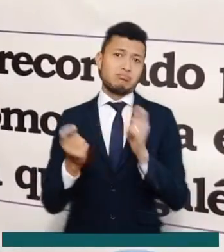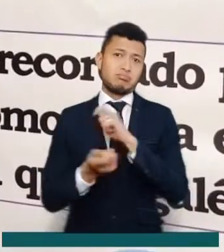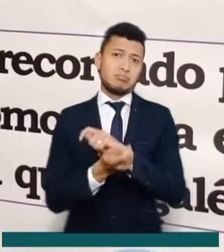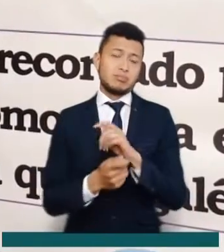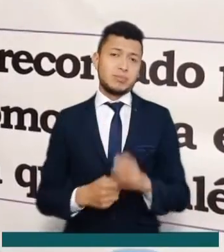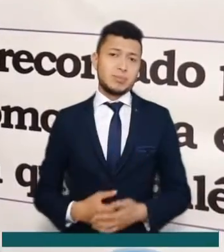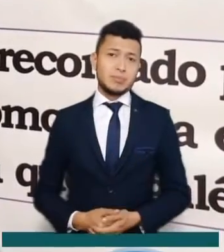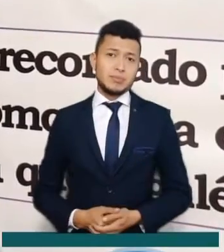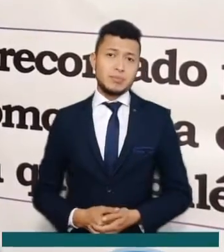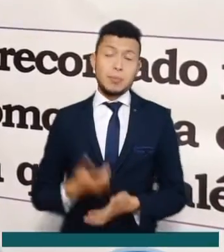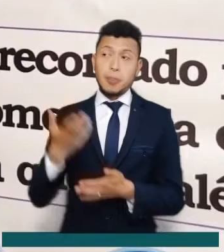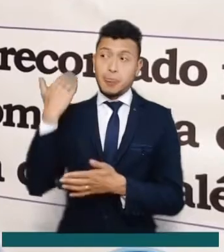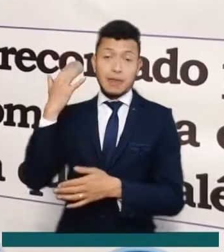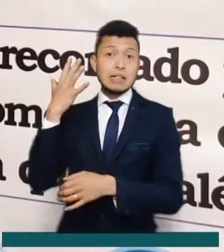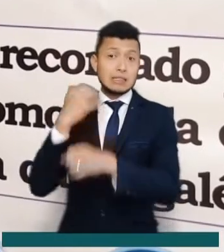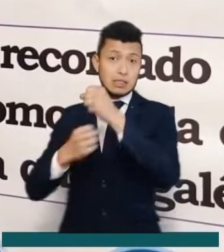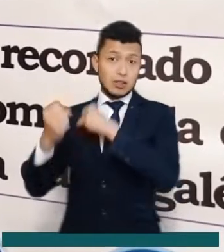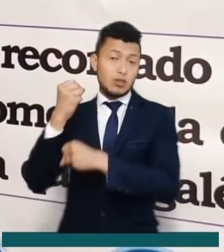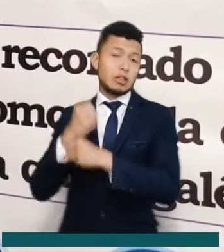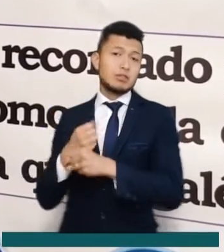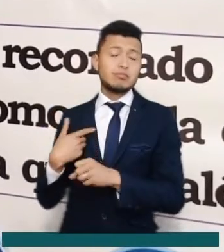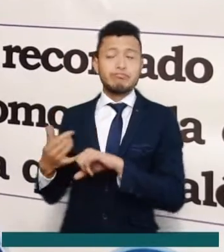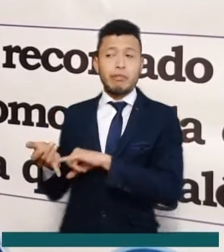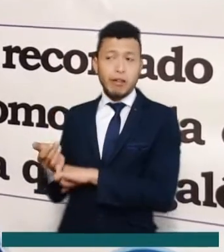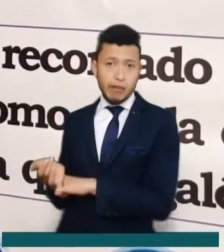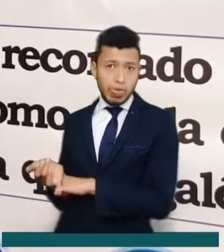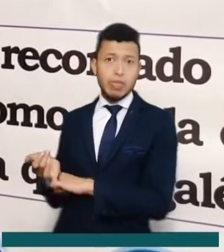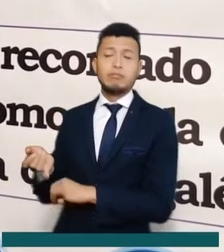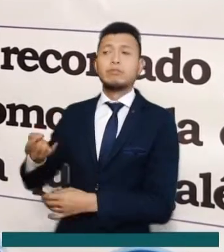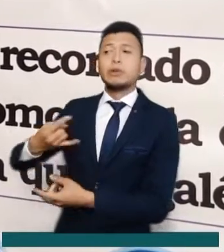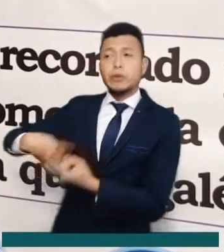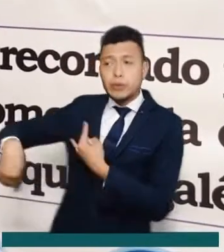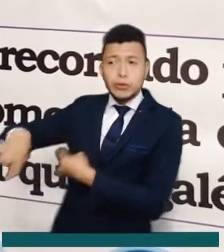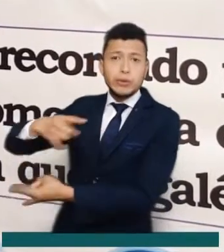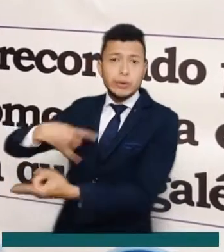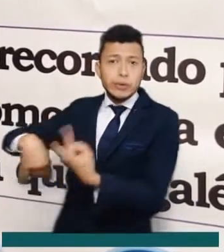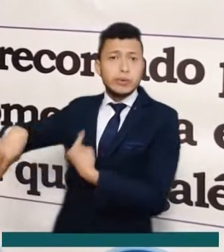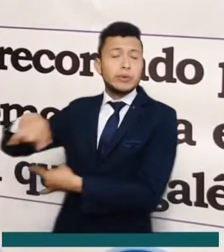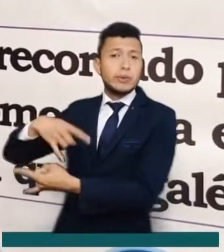como yo. Hace 5 años dependo de una máquina y